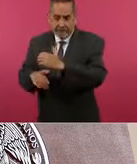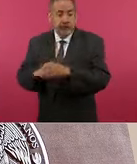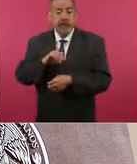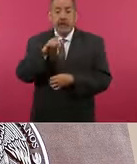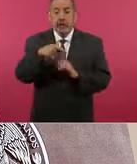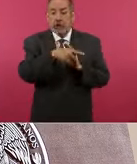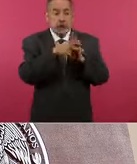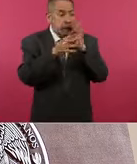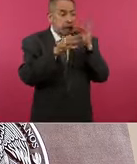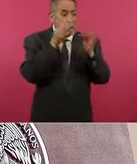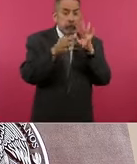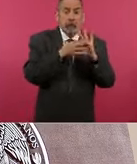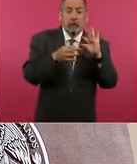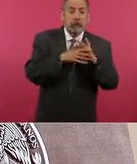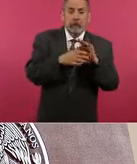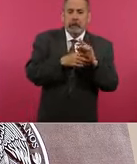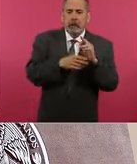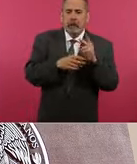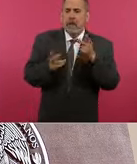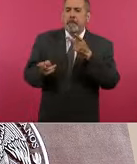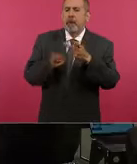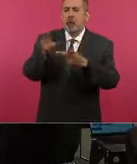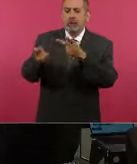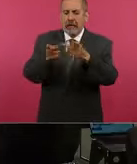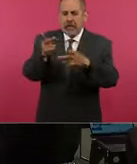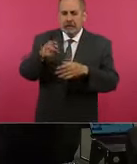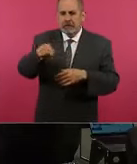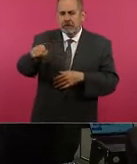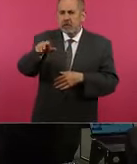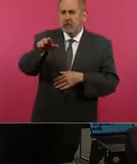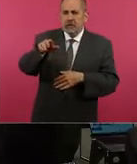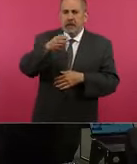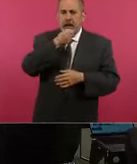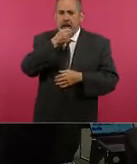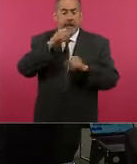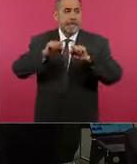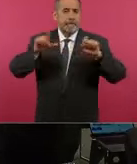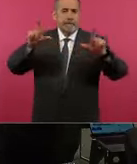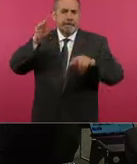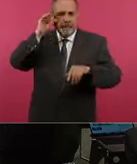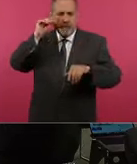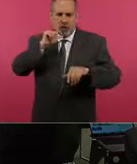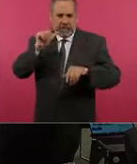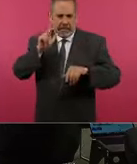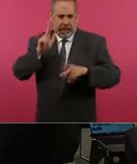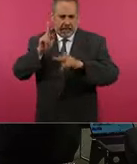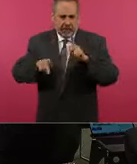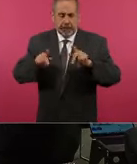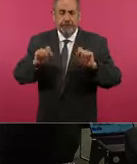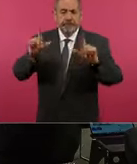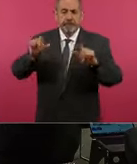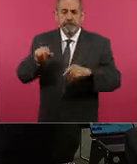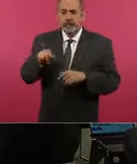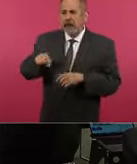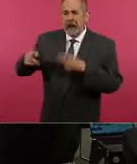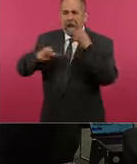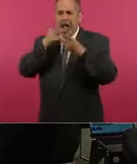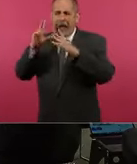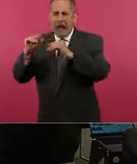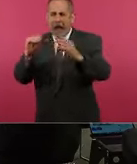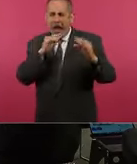reporteros de La Fuente comenzaron a preguntar fuera del micrófono al mandatario federal, que por el bullicio y las voces gritando al